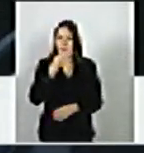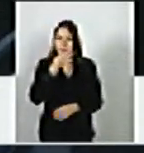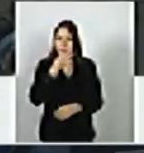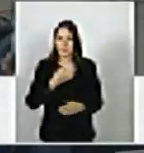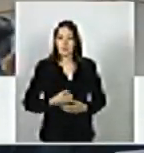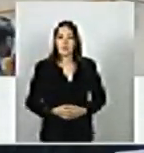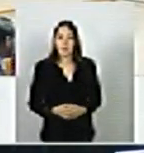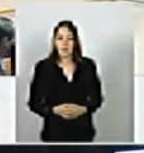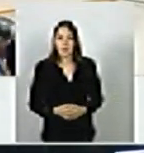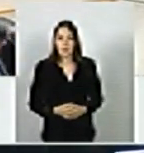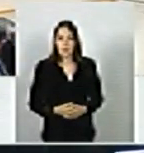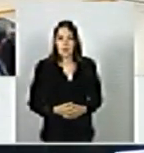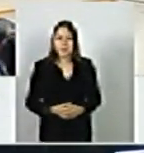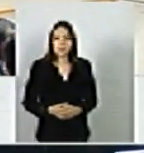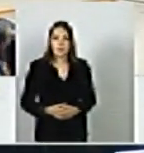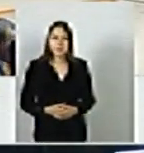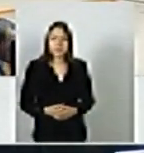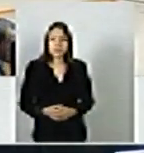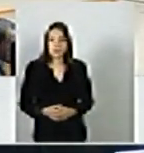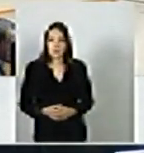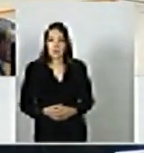5 minutos.